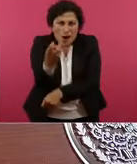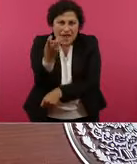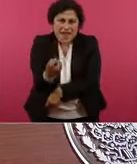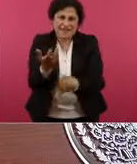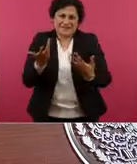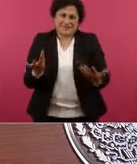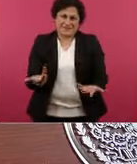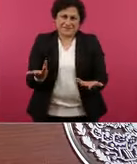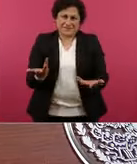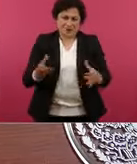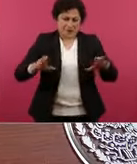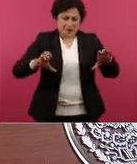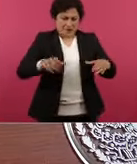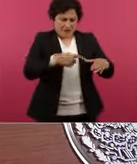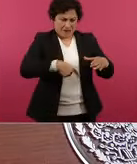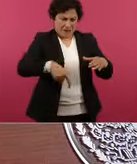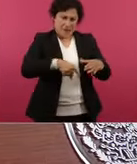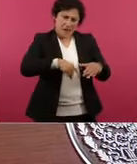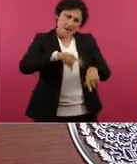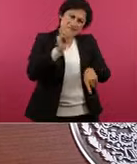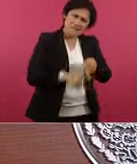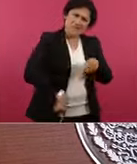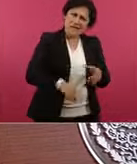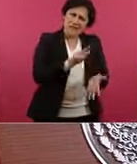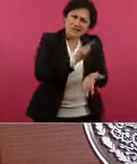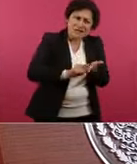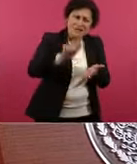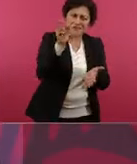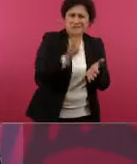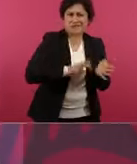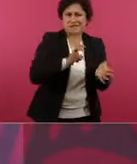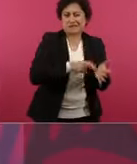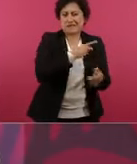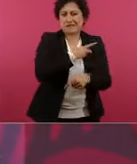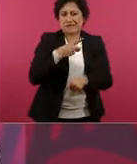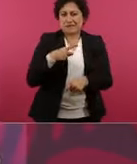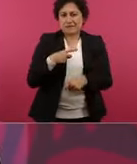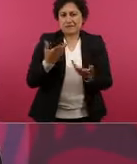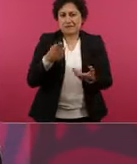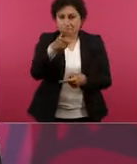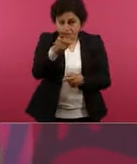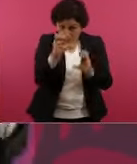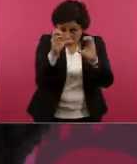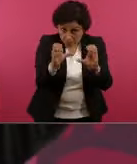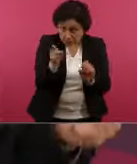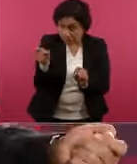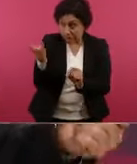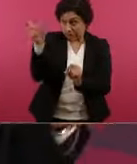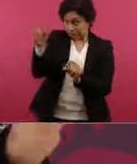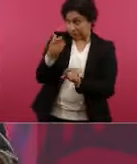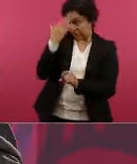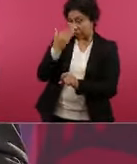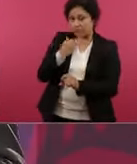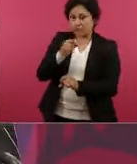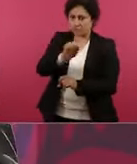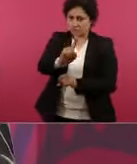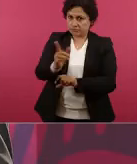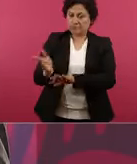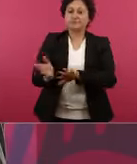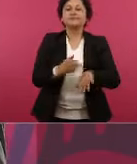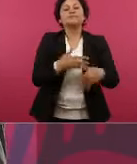Y entonces a pelear con el hermano